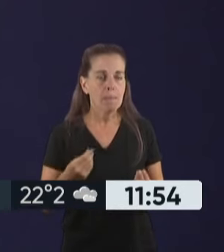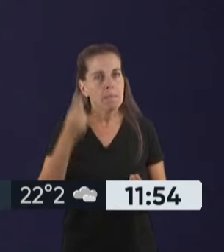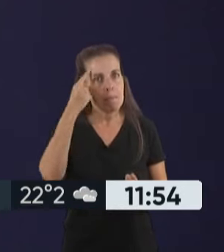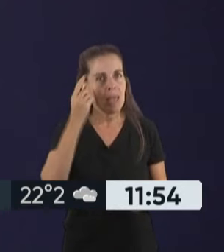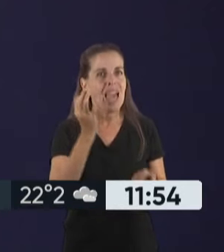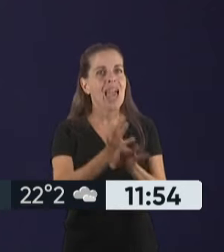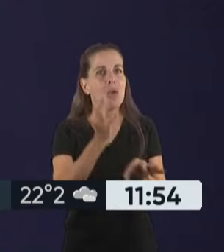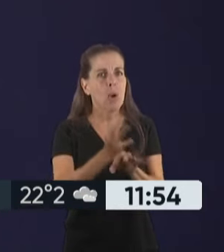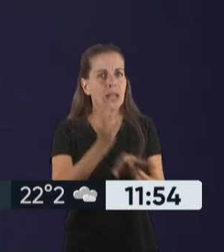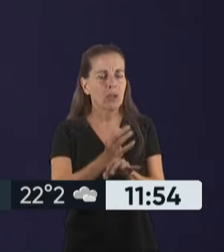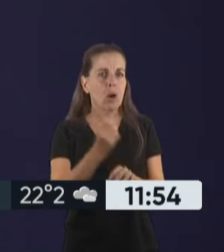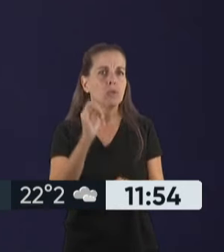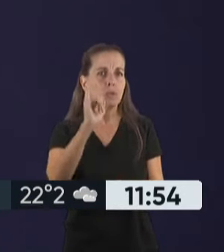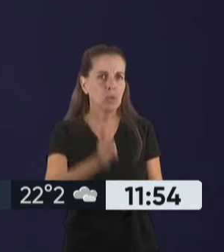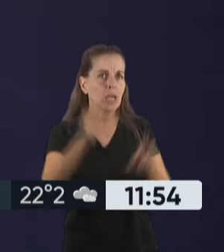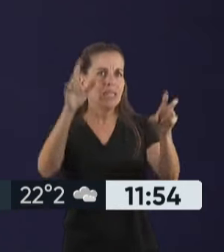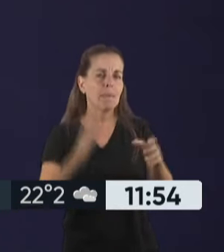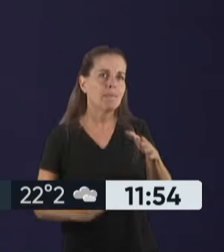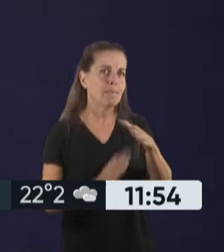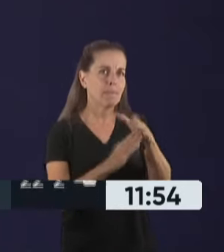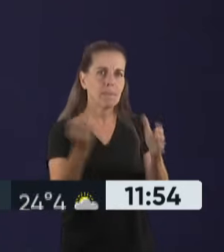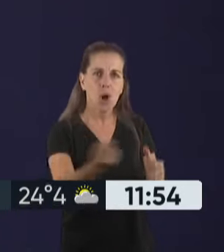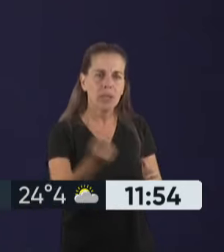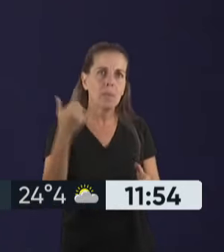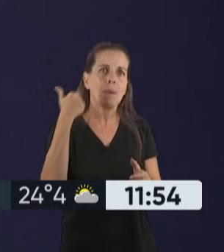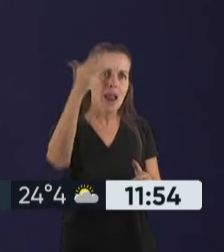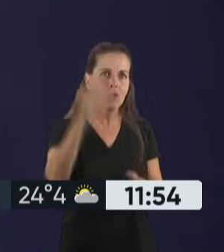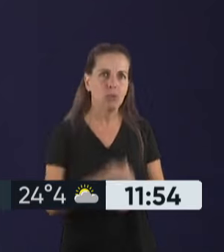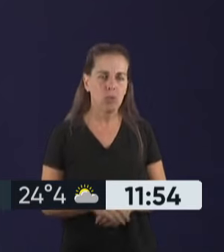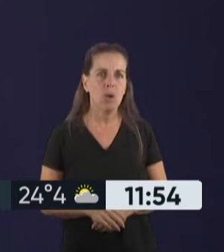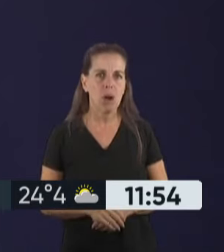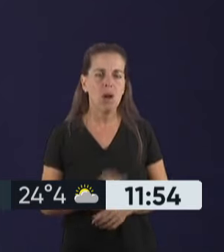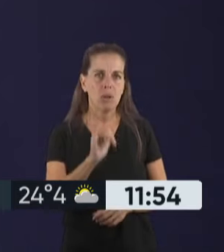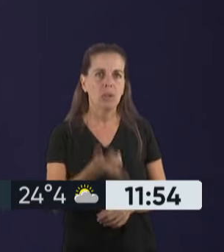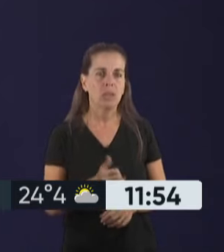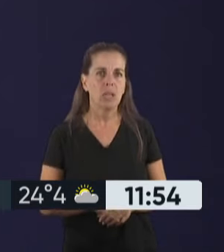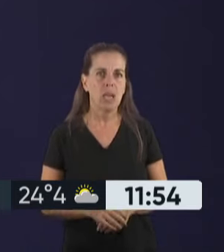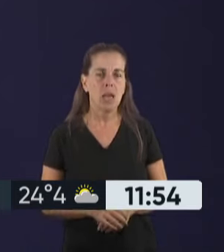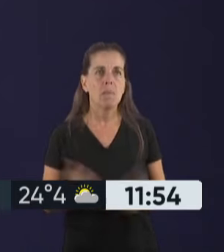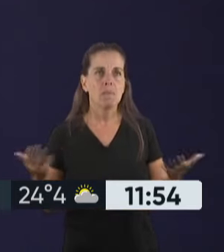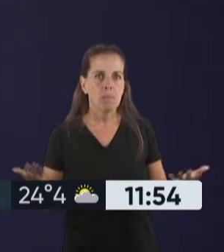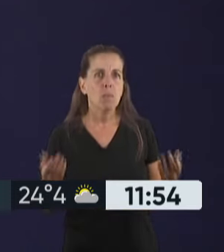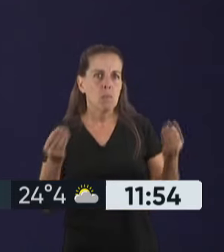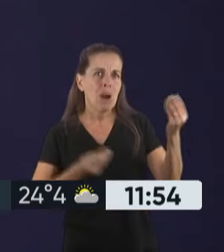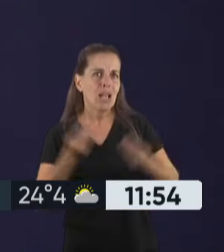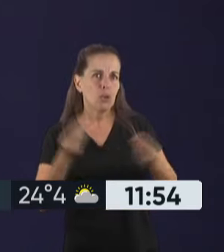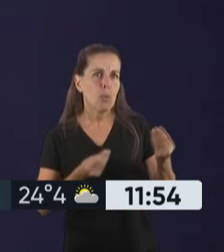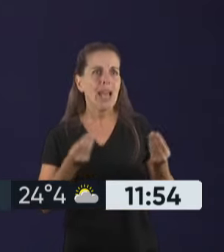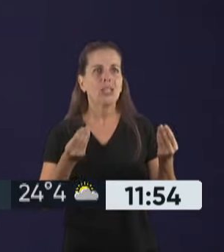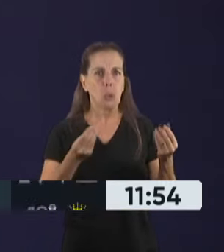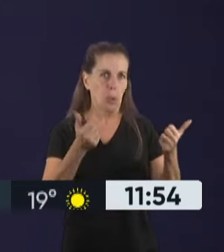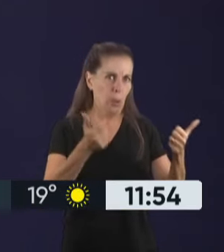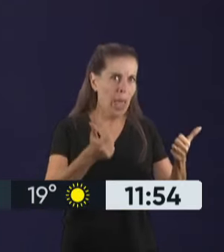es fundamental es parte del futuro y vos podés tener eh el mejor capital pero del otro lado